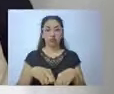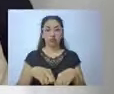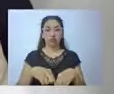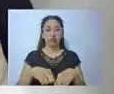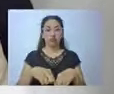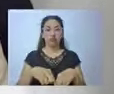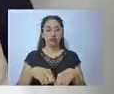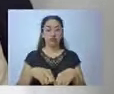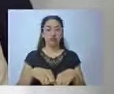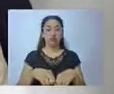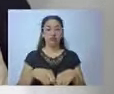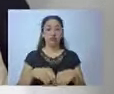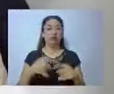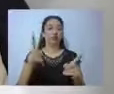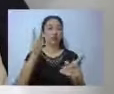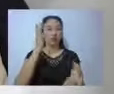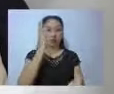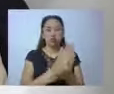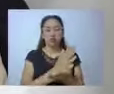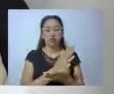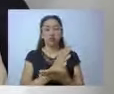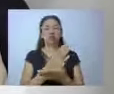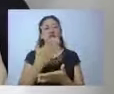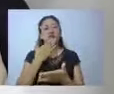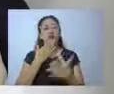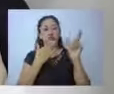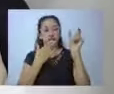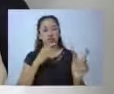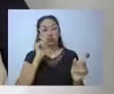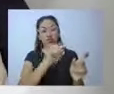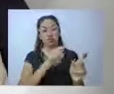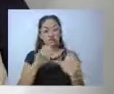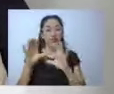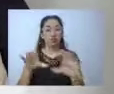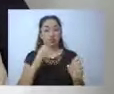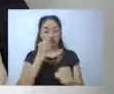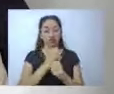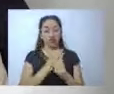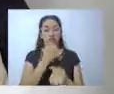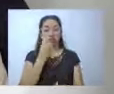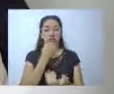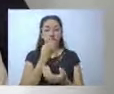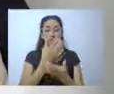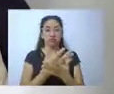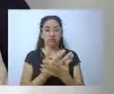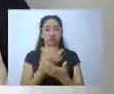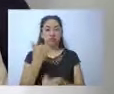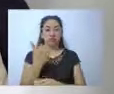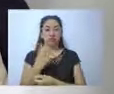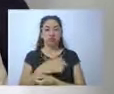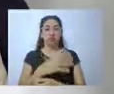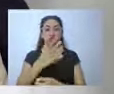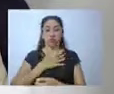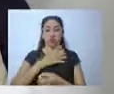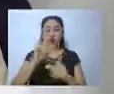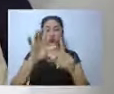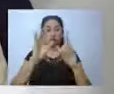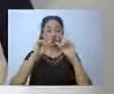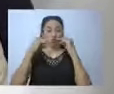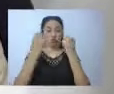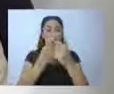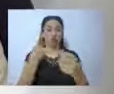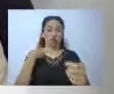latigando a alguien que de repente está haciendo el trabajo como corresponde. No soy de su bancada, seguramente